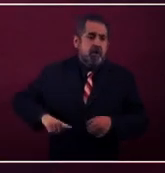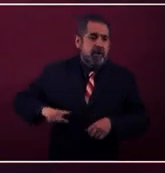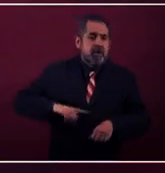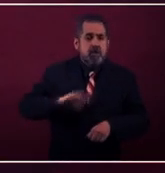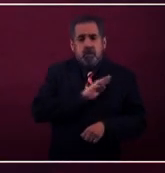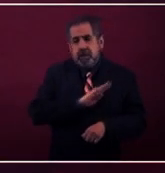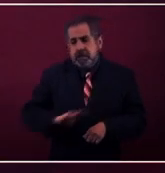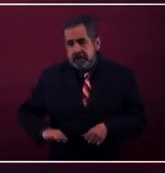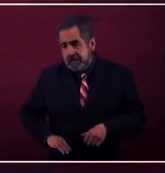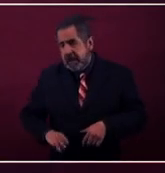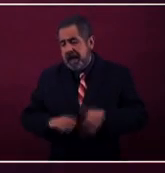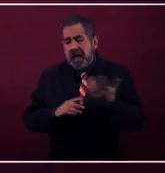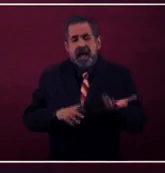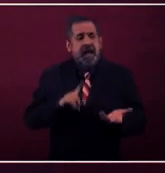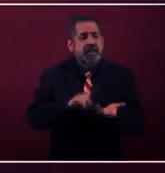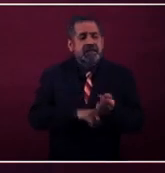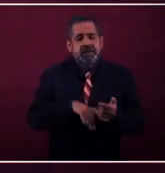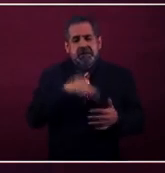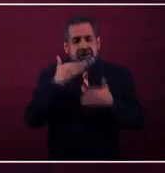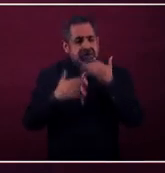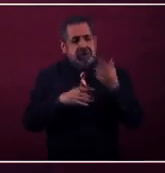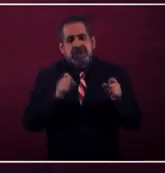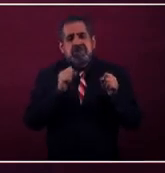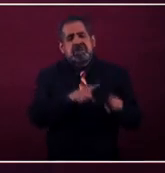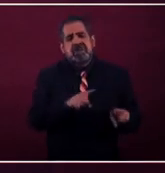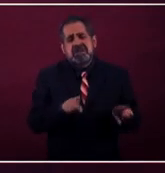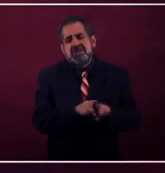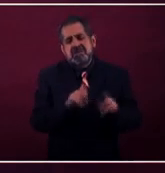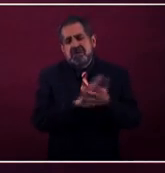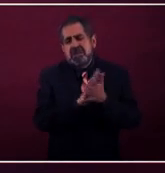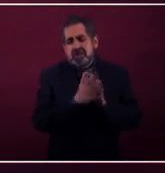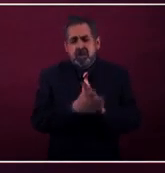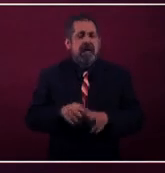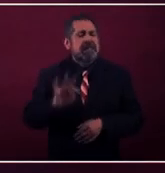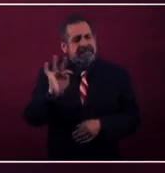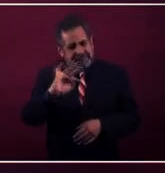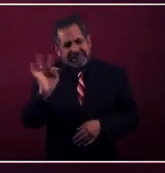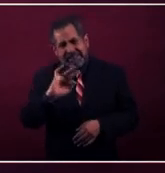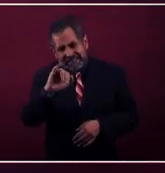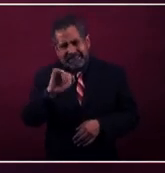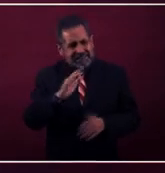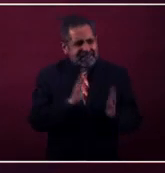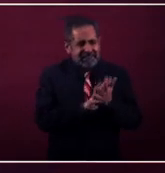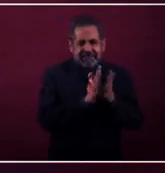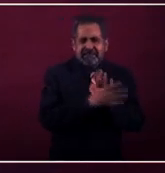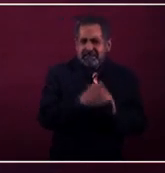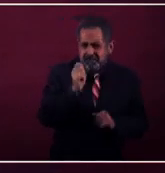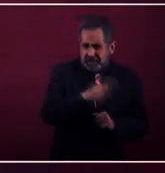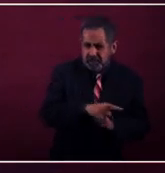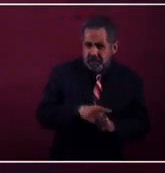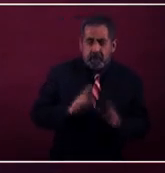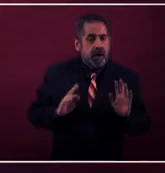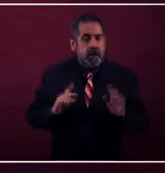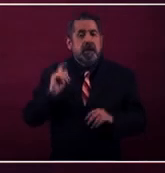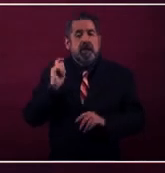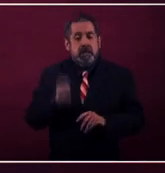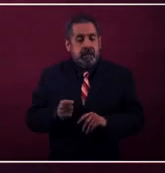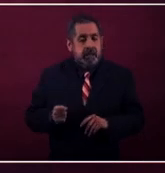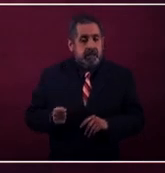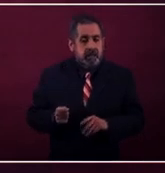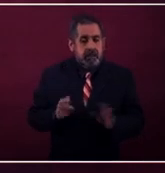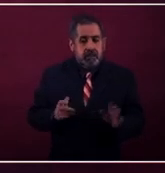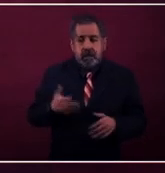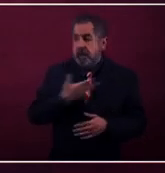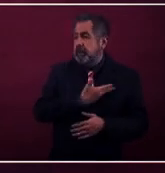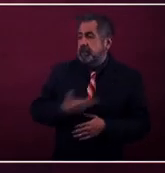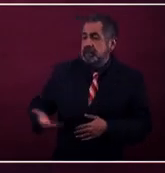municipales, están en lo mismo. Sí, puede ser, pero eso no quiere decir que